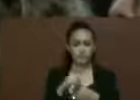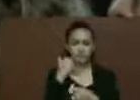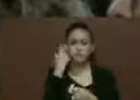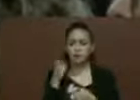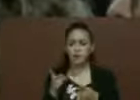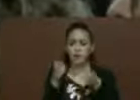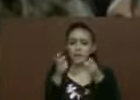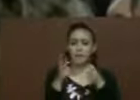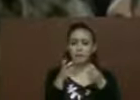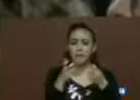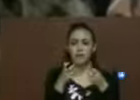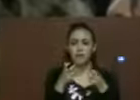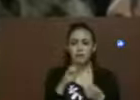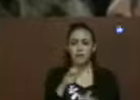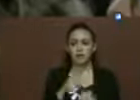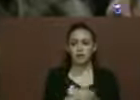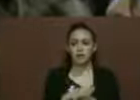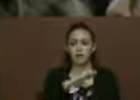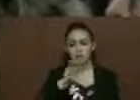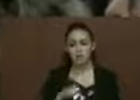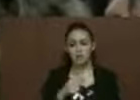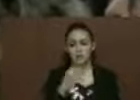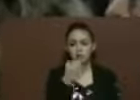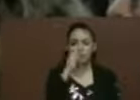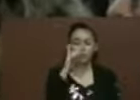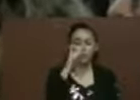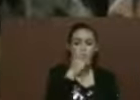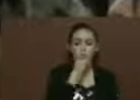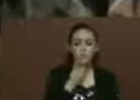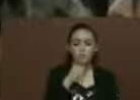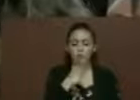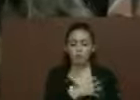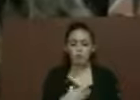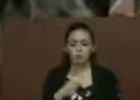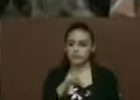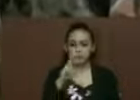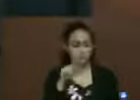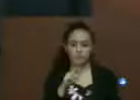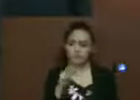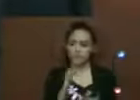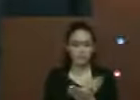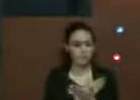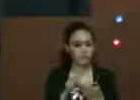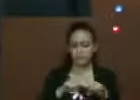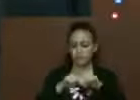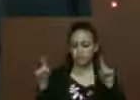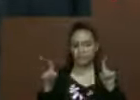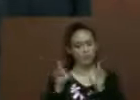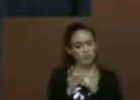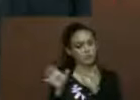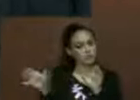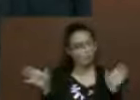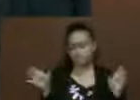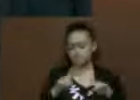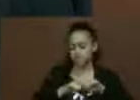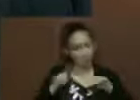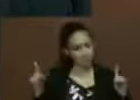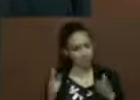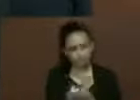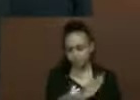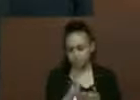donde murieron un señor y su hijo. No, entiendo que son cosas totalmente distintas.